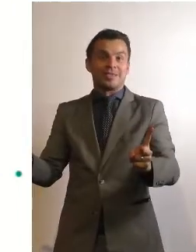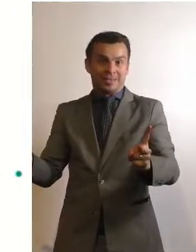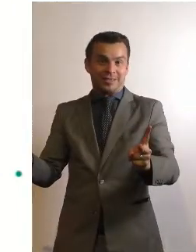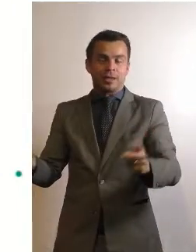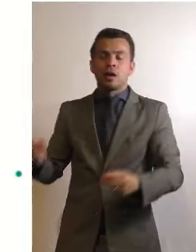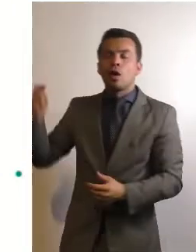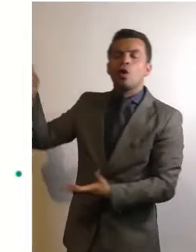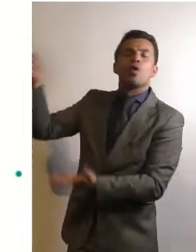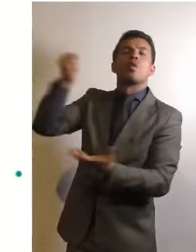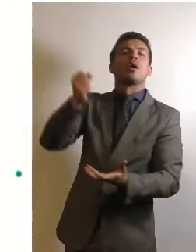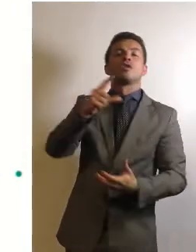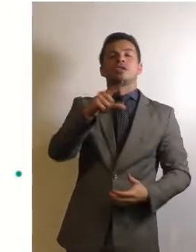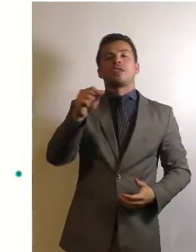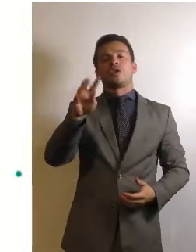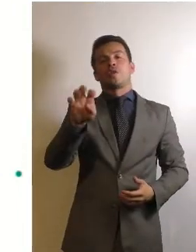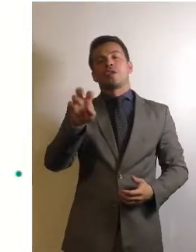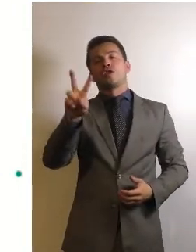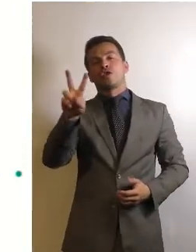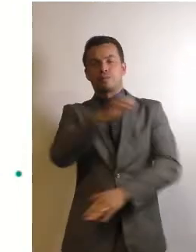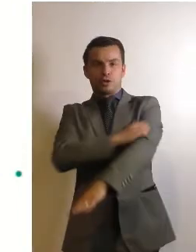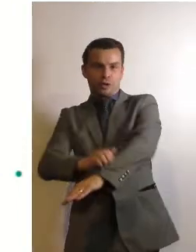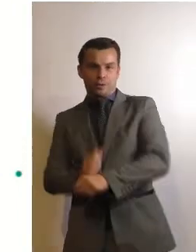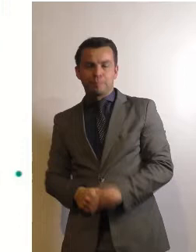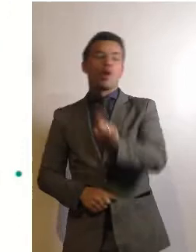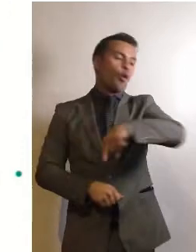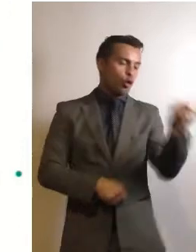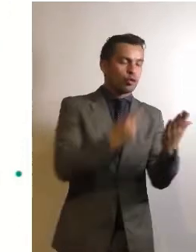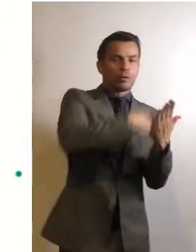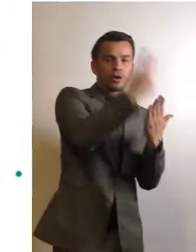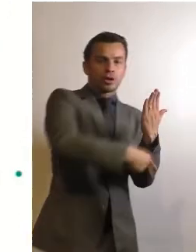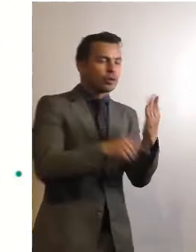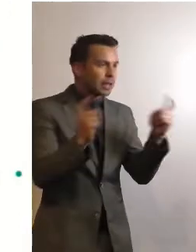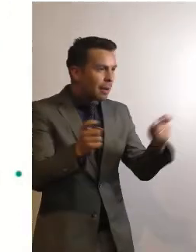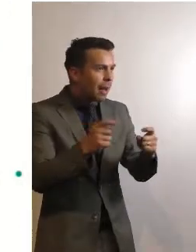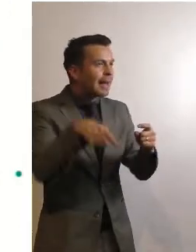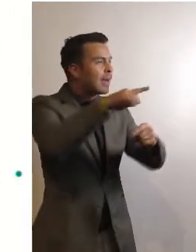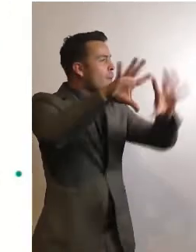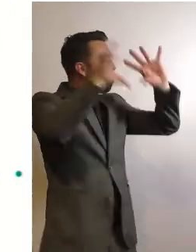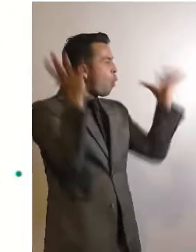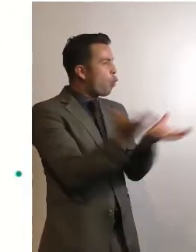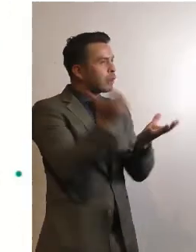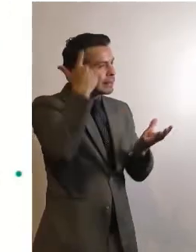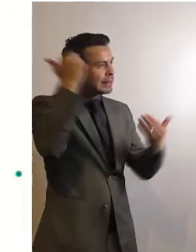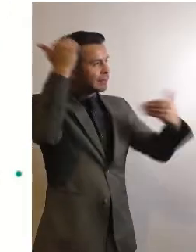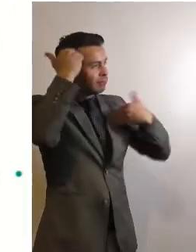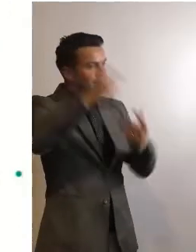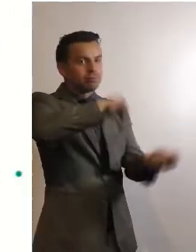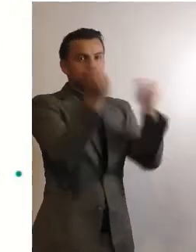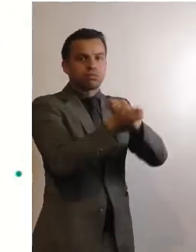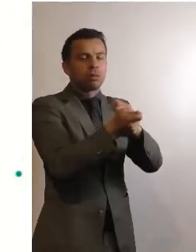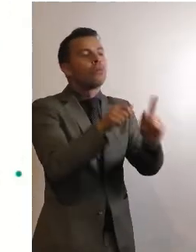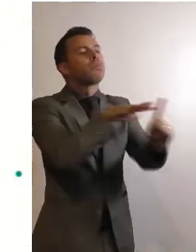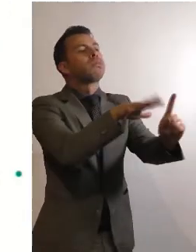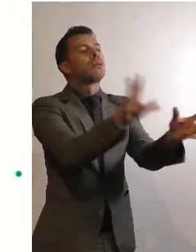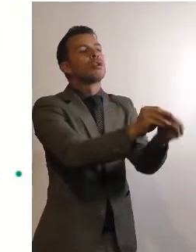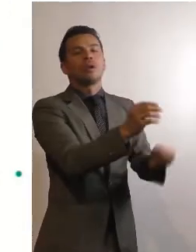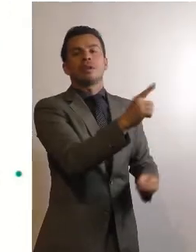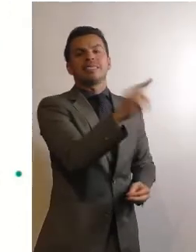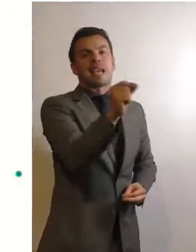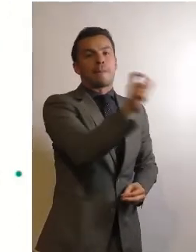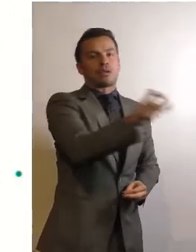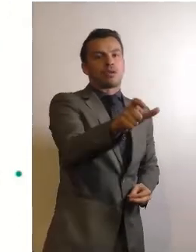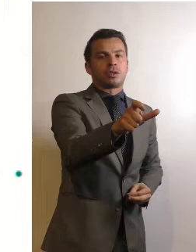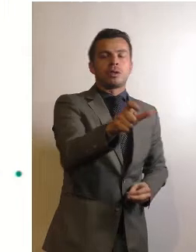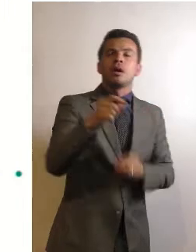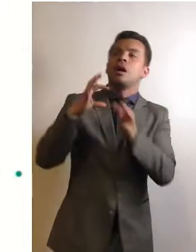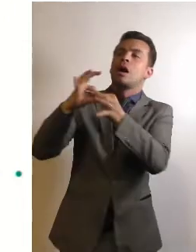millones, el proyecto Piensa Social Cambia Global, impactando 100 personas, con 7 aliados, la Cátedra